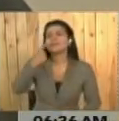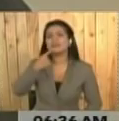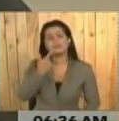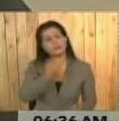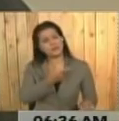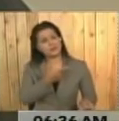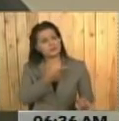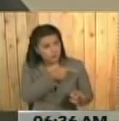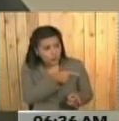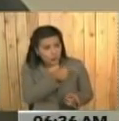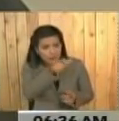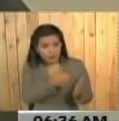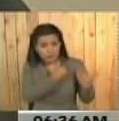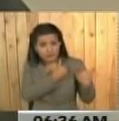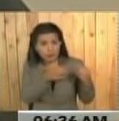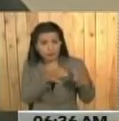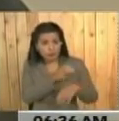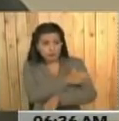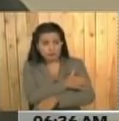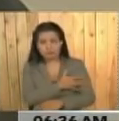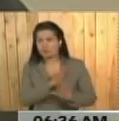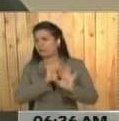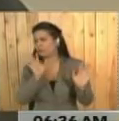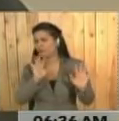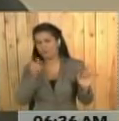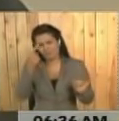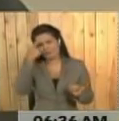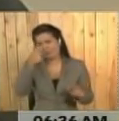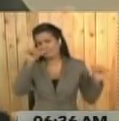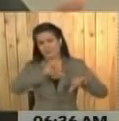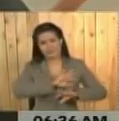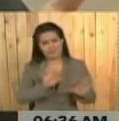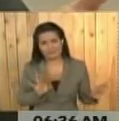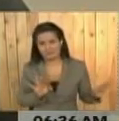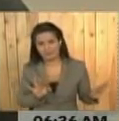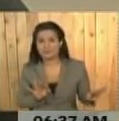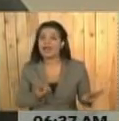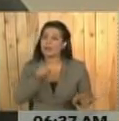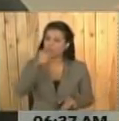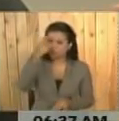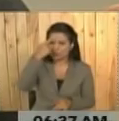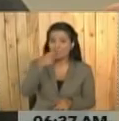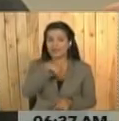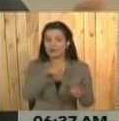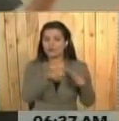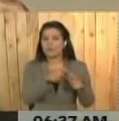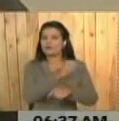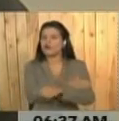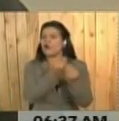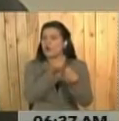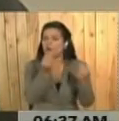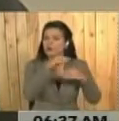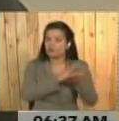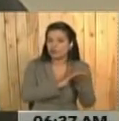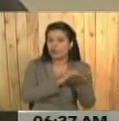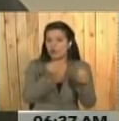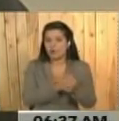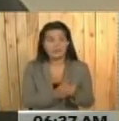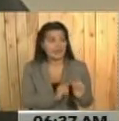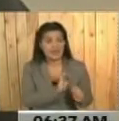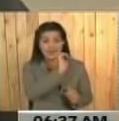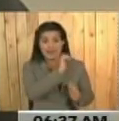interno que tienen ellos ahora todos saben cómo se acomodan las cosas en la oposición ahí no ante la ausencia de